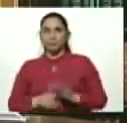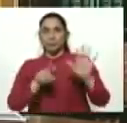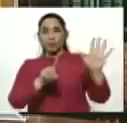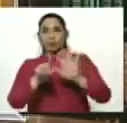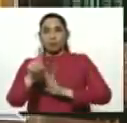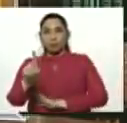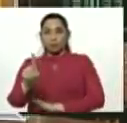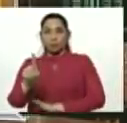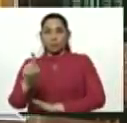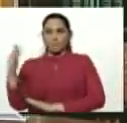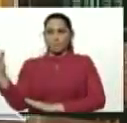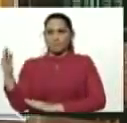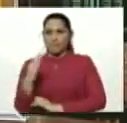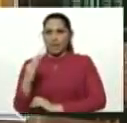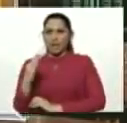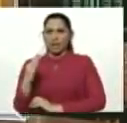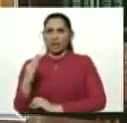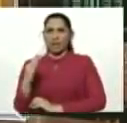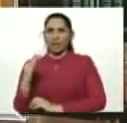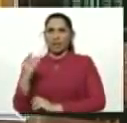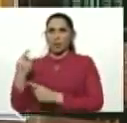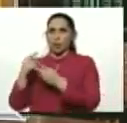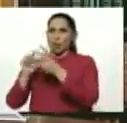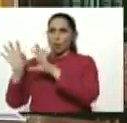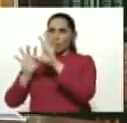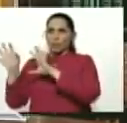61 casos importados,